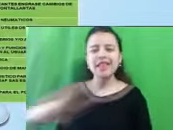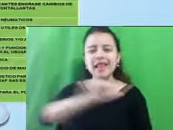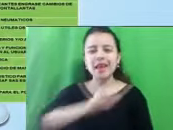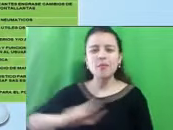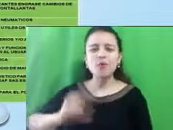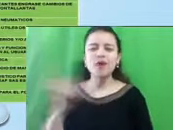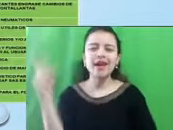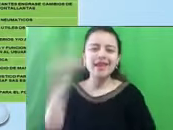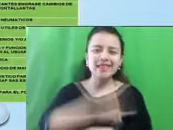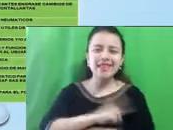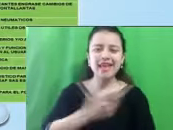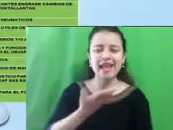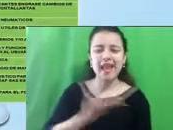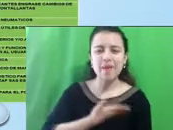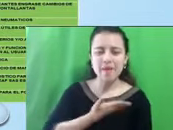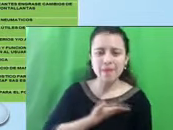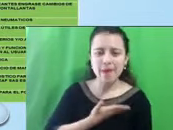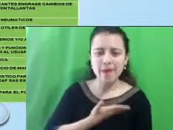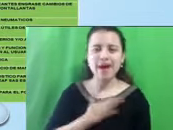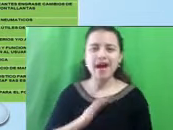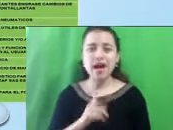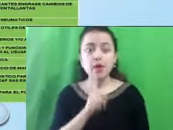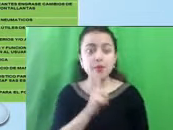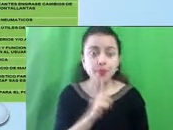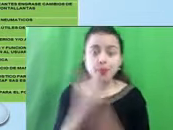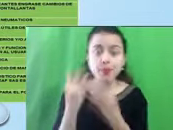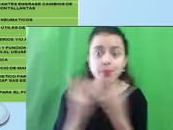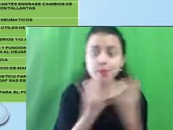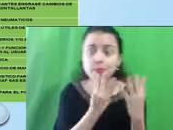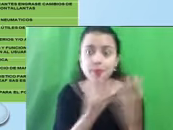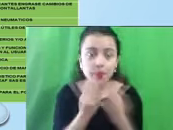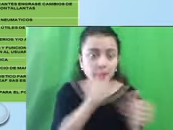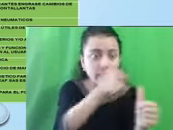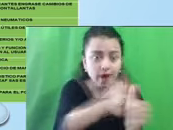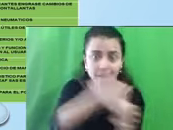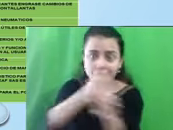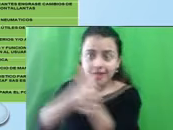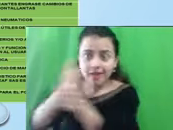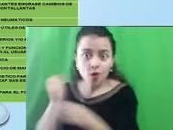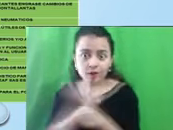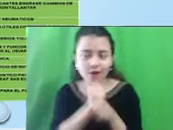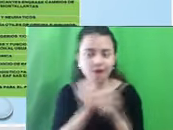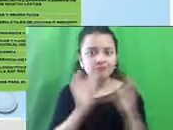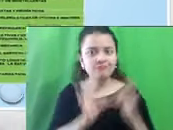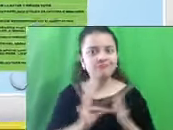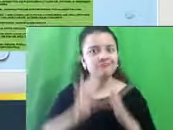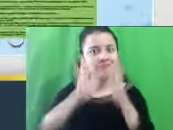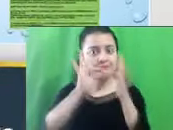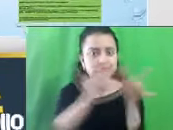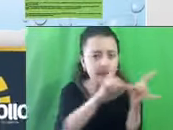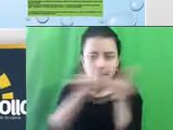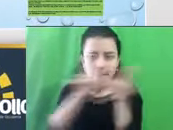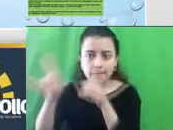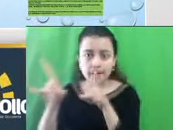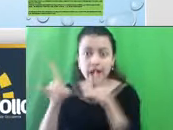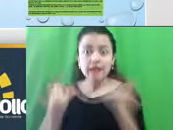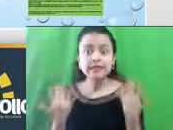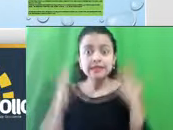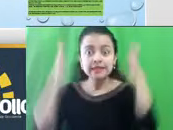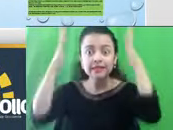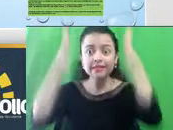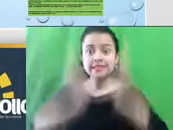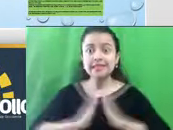los cumpleaños de los funcionarios, fechas especiales. actividades decembrinas que cuentan con la